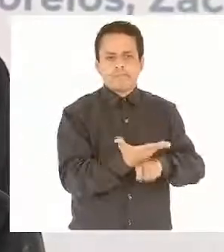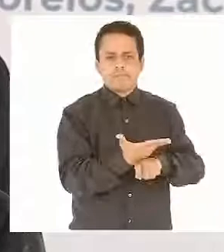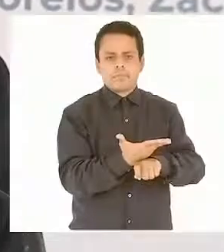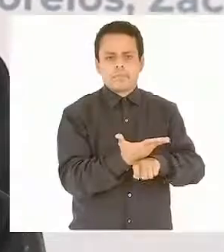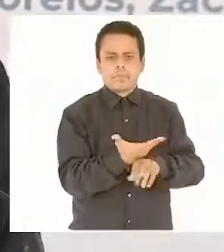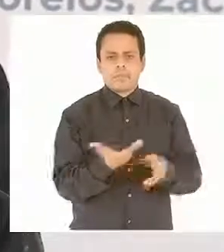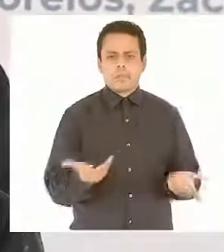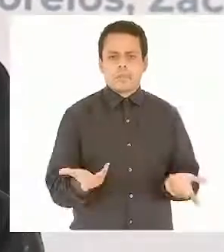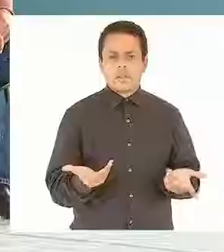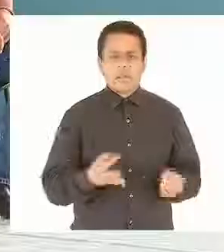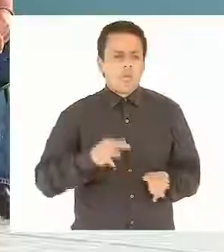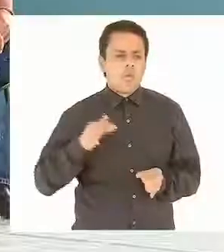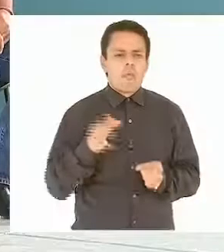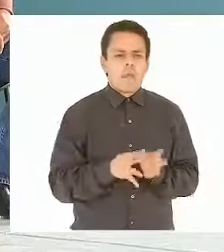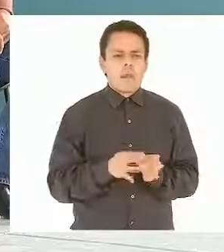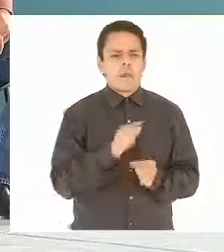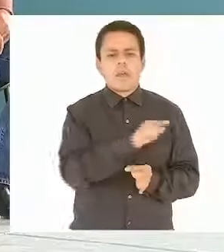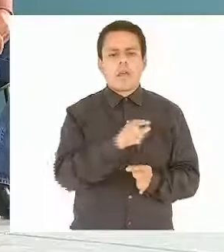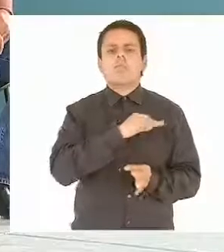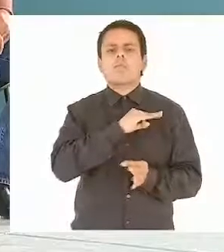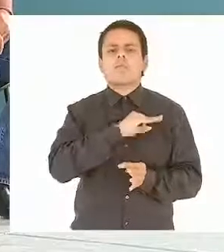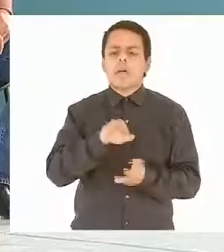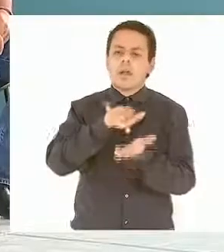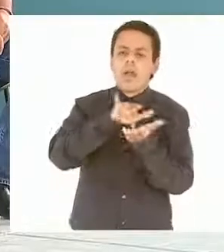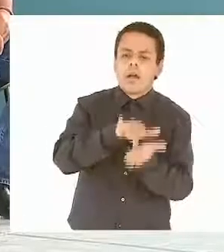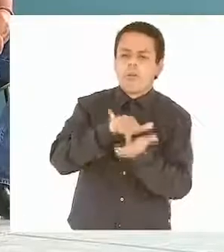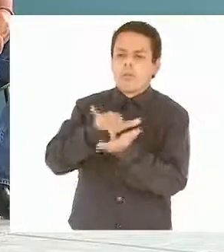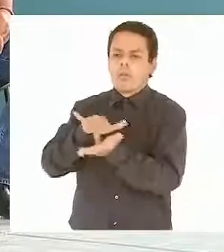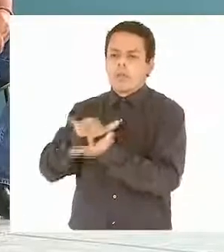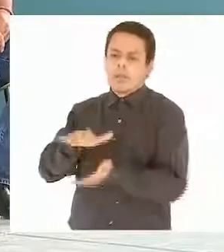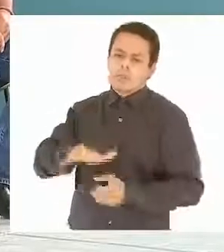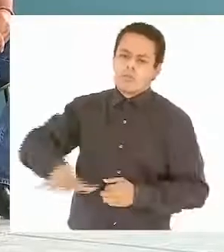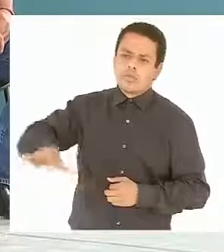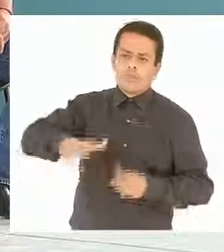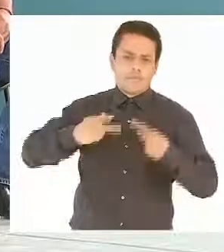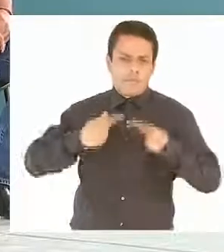de apoyo en lo social